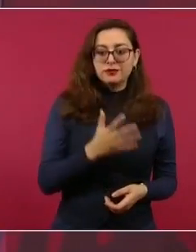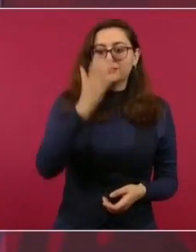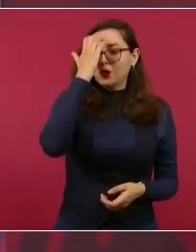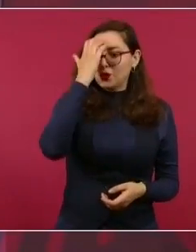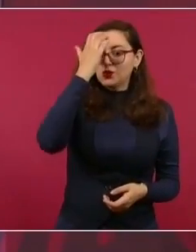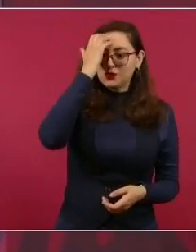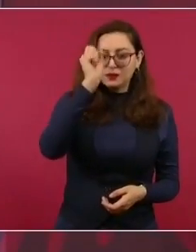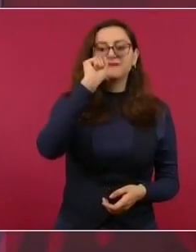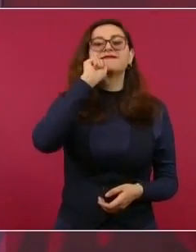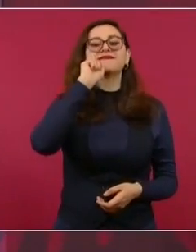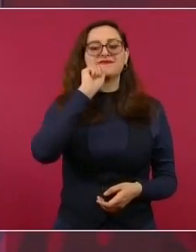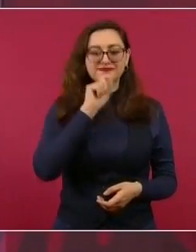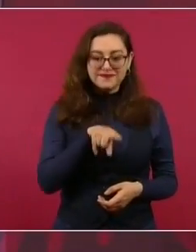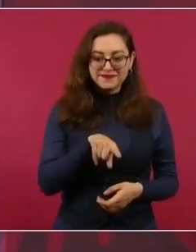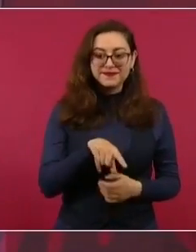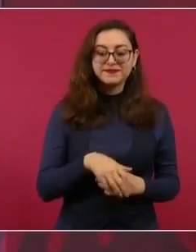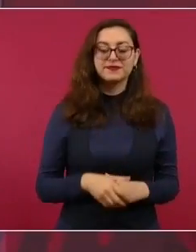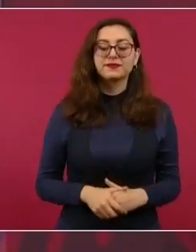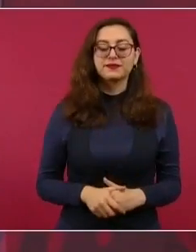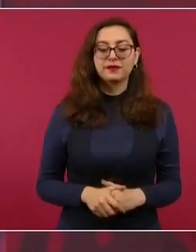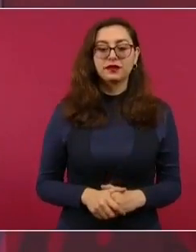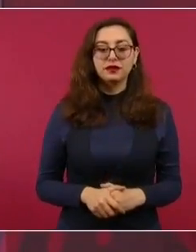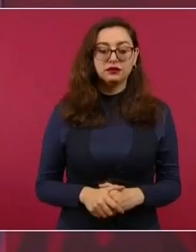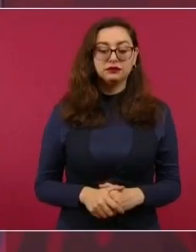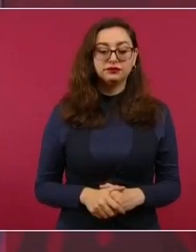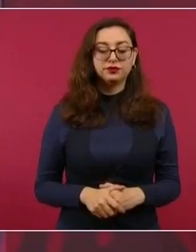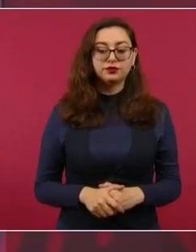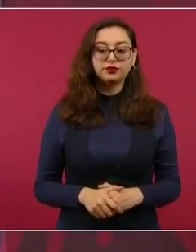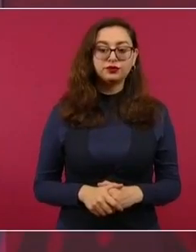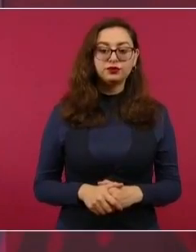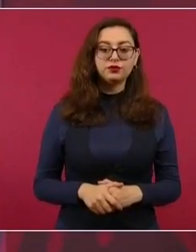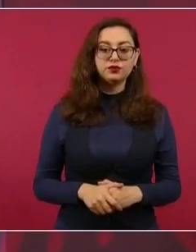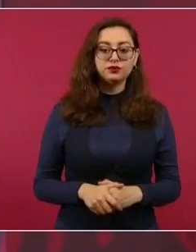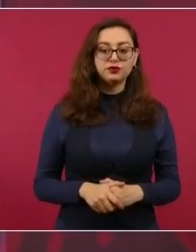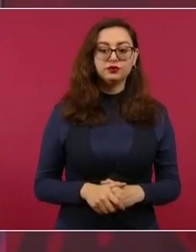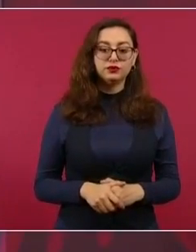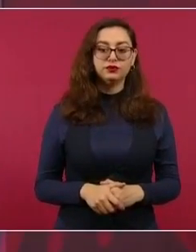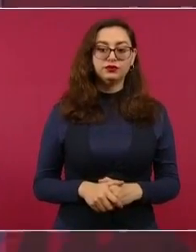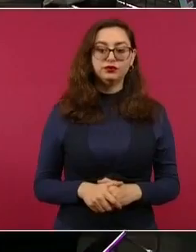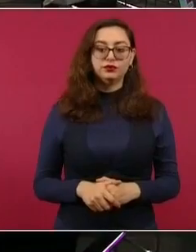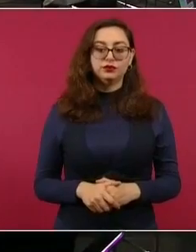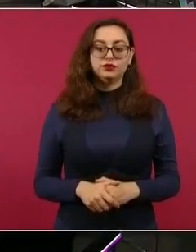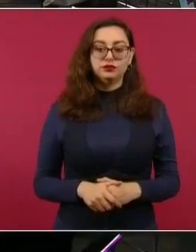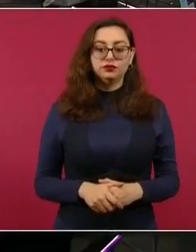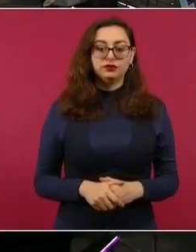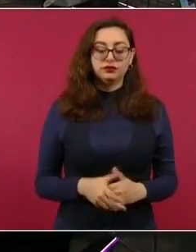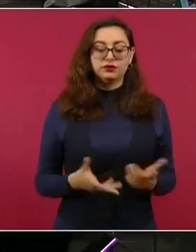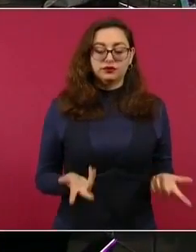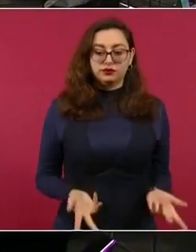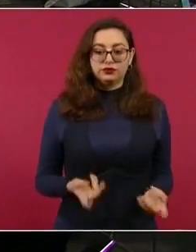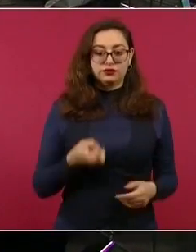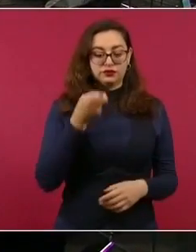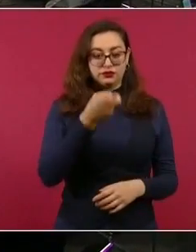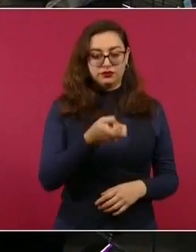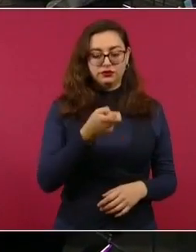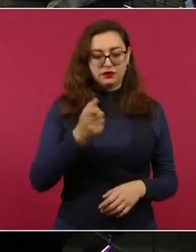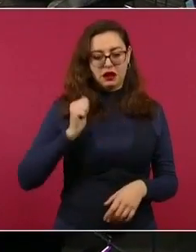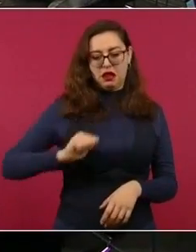ese también es el propósito Entonces se están Rescatando zonas arqueológicas